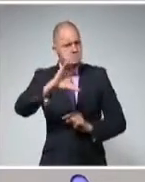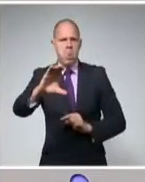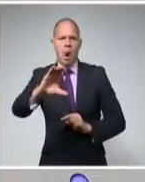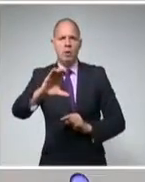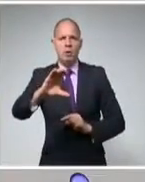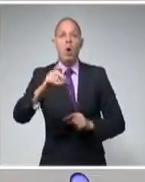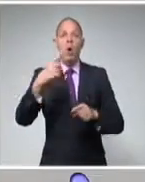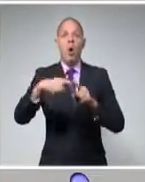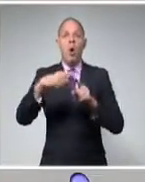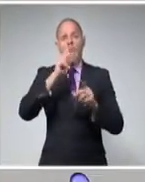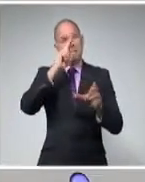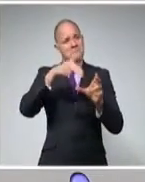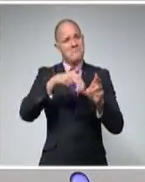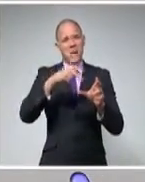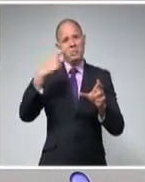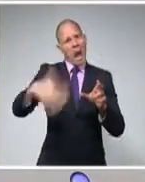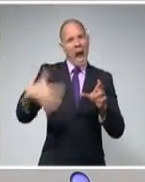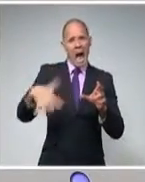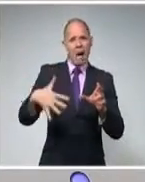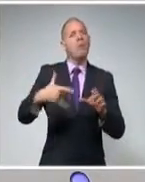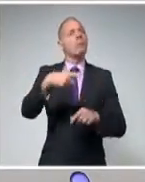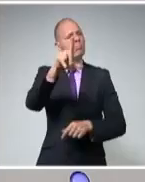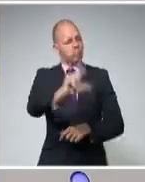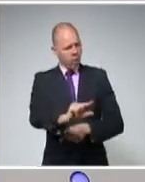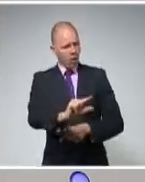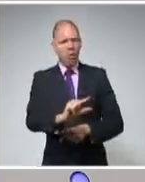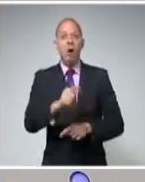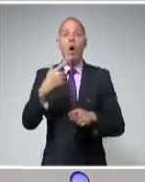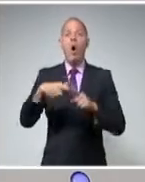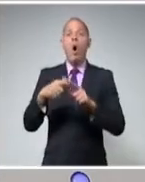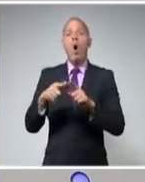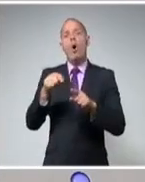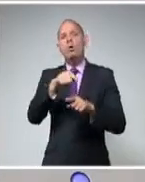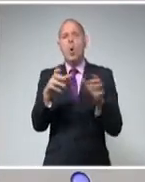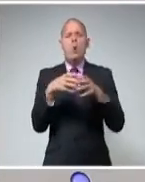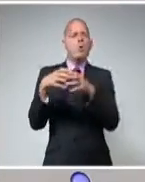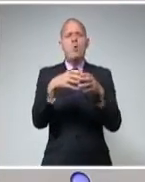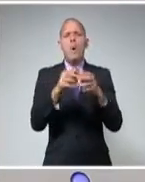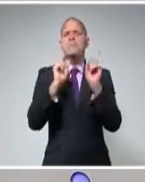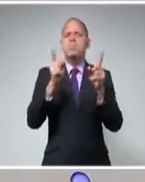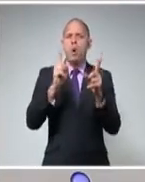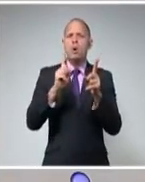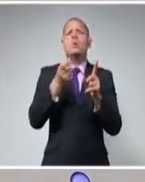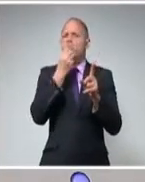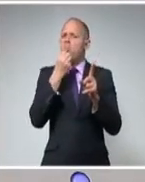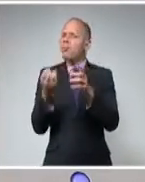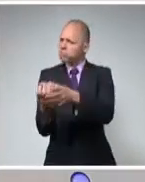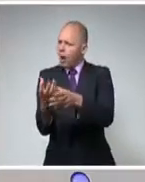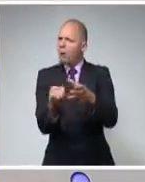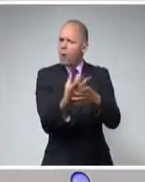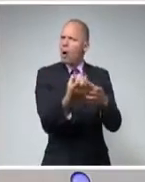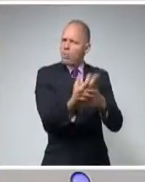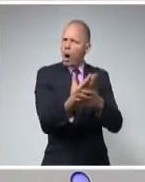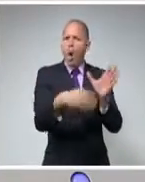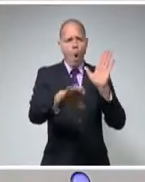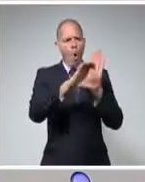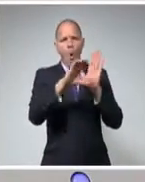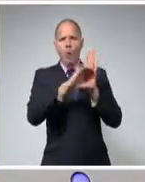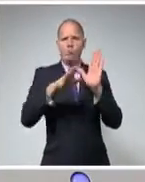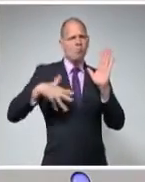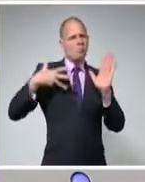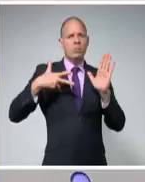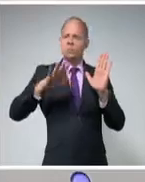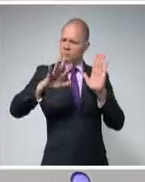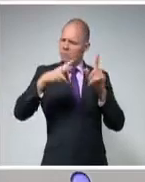de emergencia, la aprobación de una ley de partidos políticos y una enmienda en la Constitución, entre otras medidas. Mientras esto pasaba,